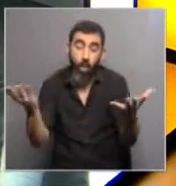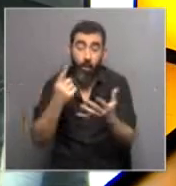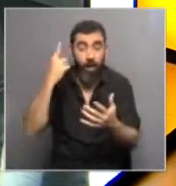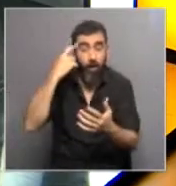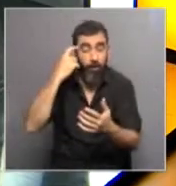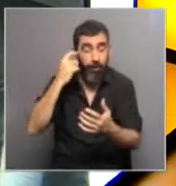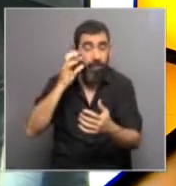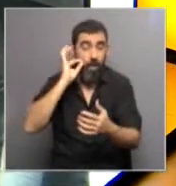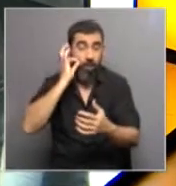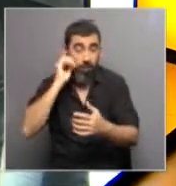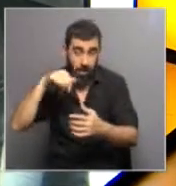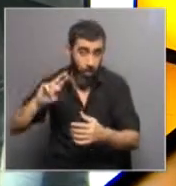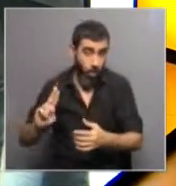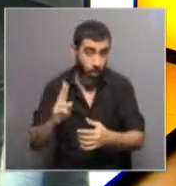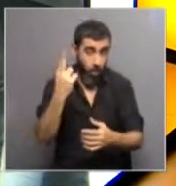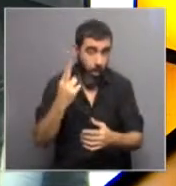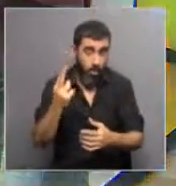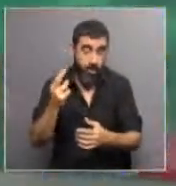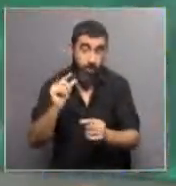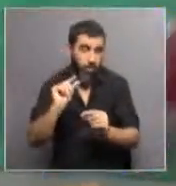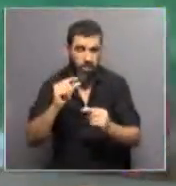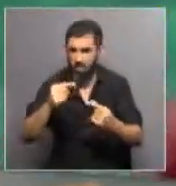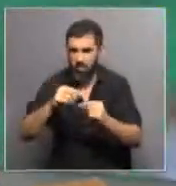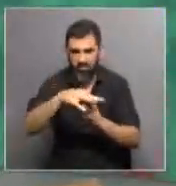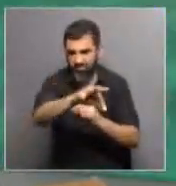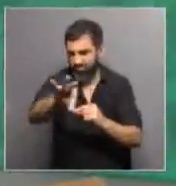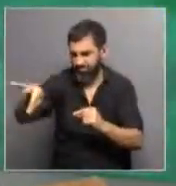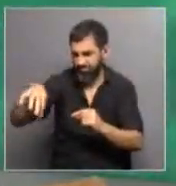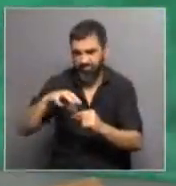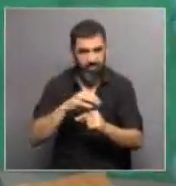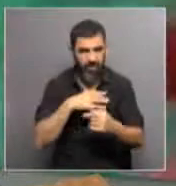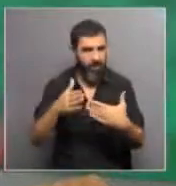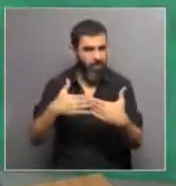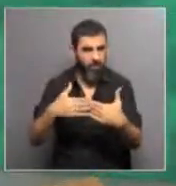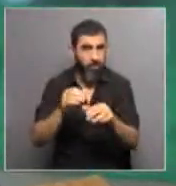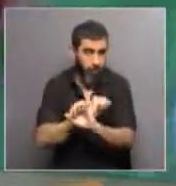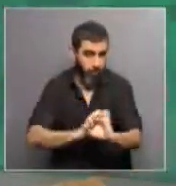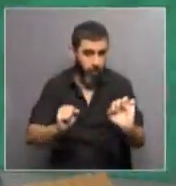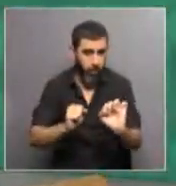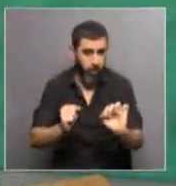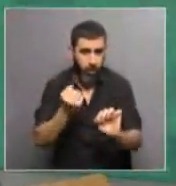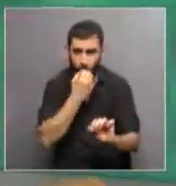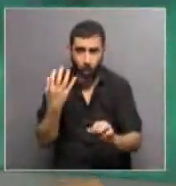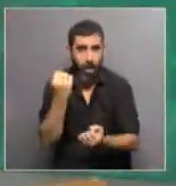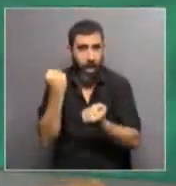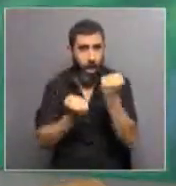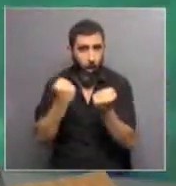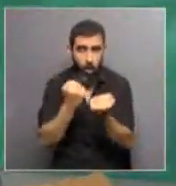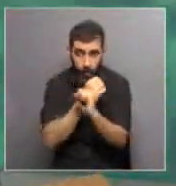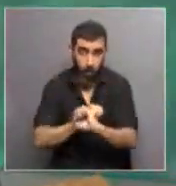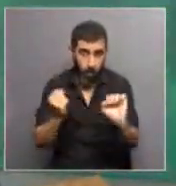del cannabis en Uruguay. Entonces, a veces en pocos metros o kilómetros o hectáreas tenemos unos rendimientos económicos